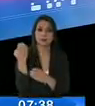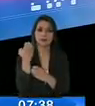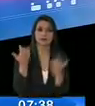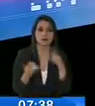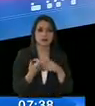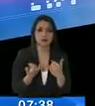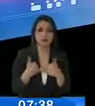costo